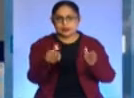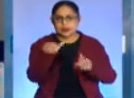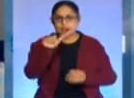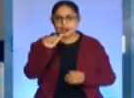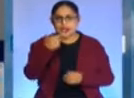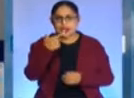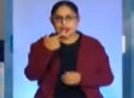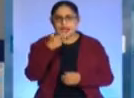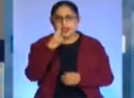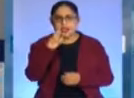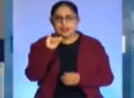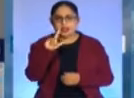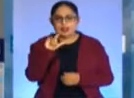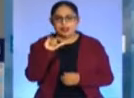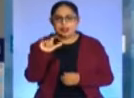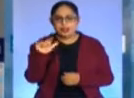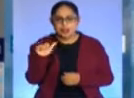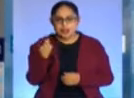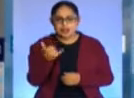carretera